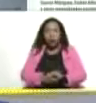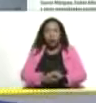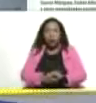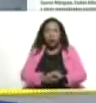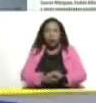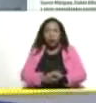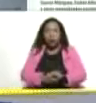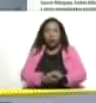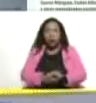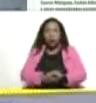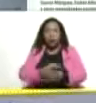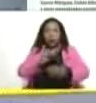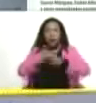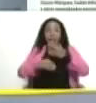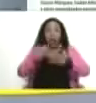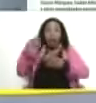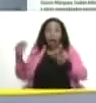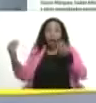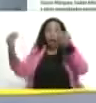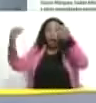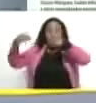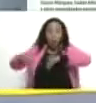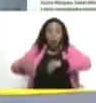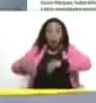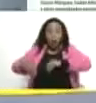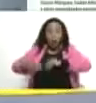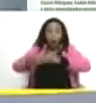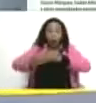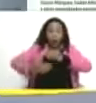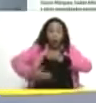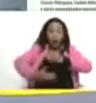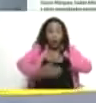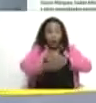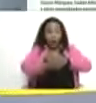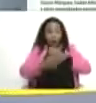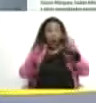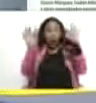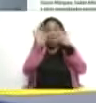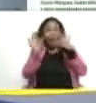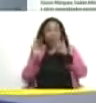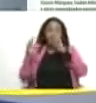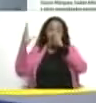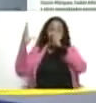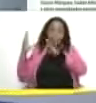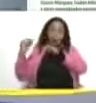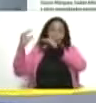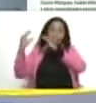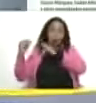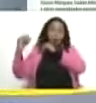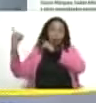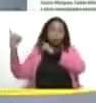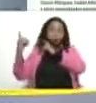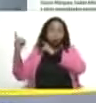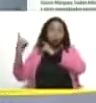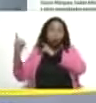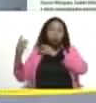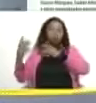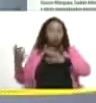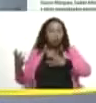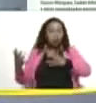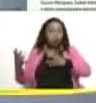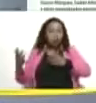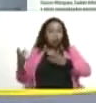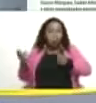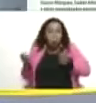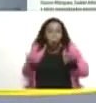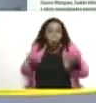Y se llegó a un acuerdo de avanzar por la vía del diálogo en la regularización del